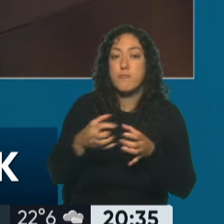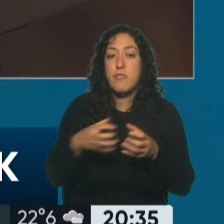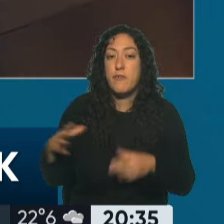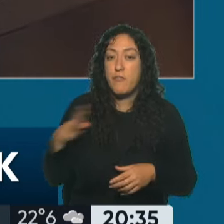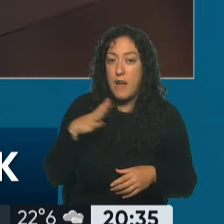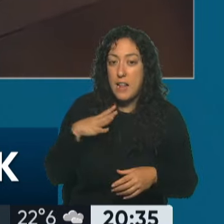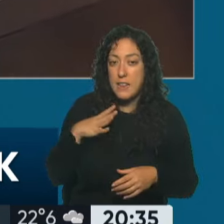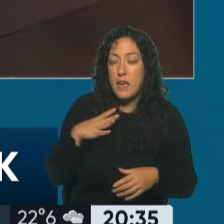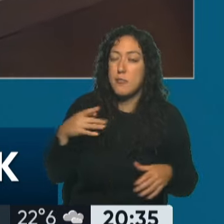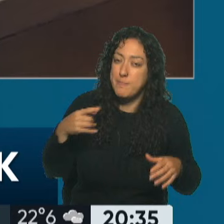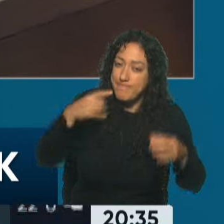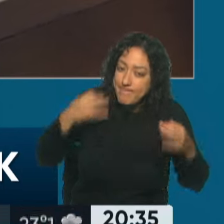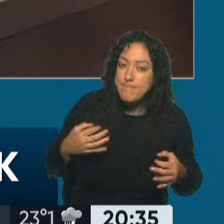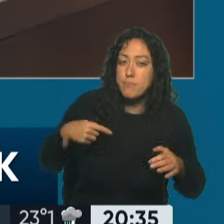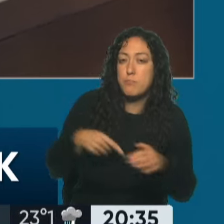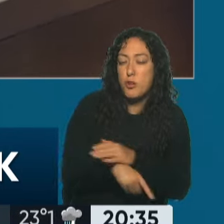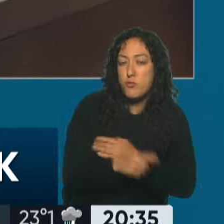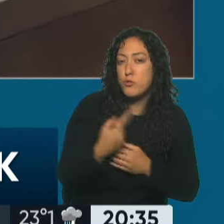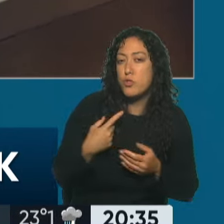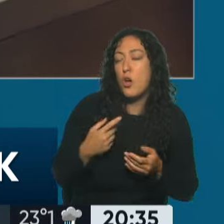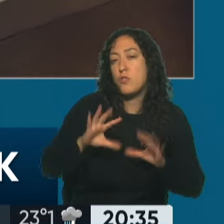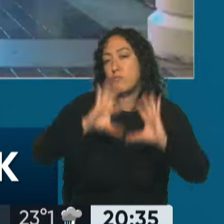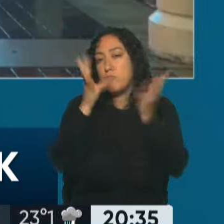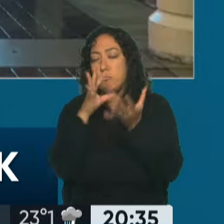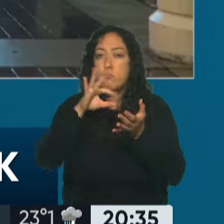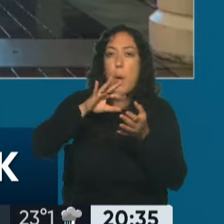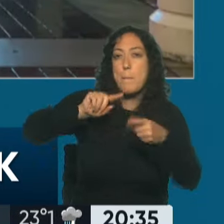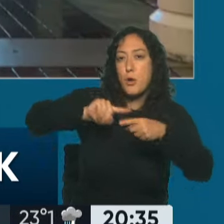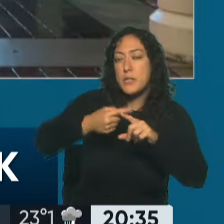más grande que tiene que ver con un conflicto geopolítico entre China y Estados Unidos.